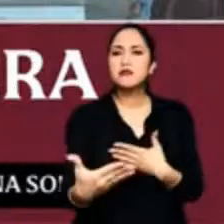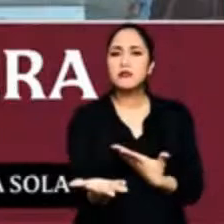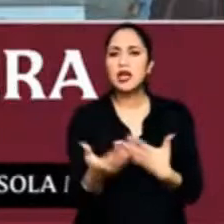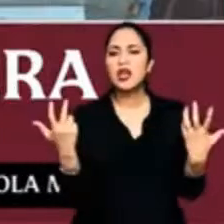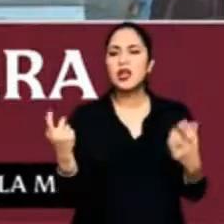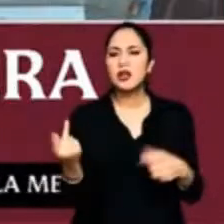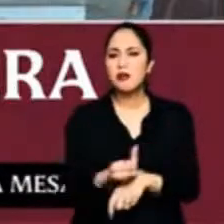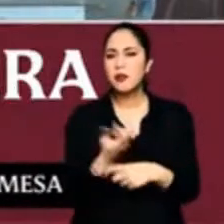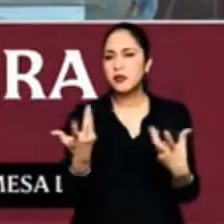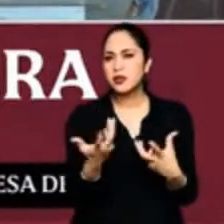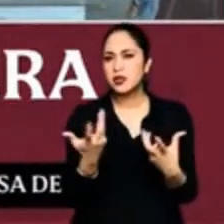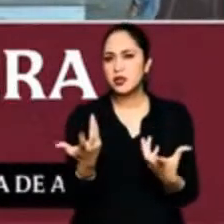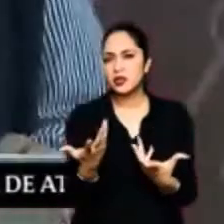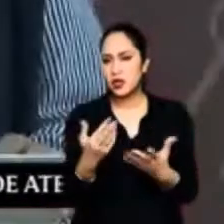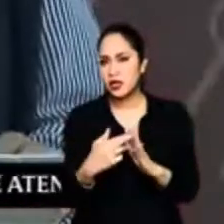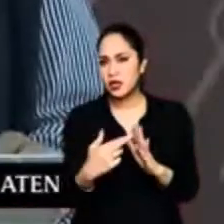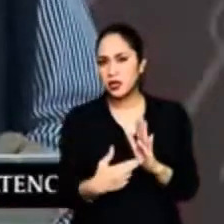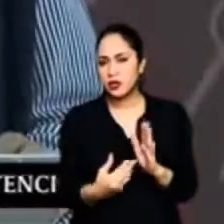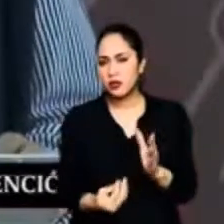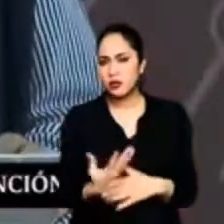indica? Mira,